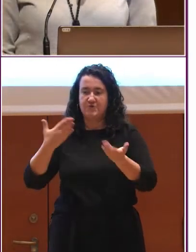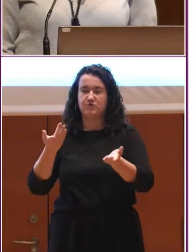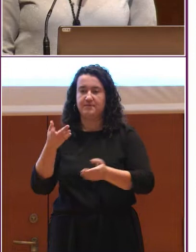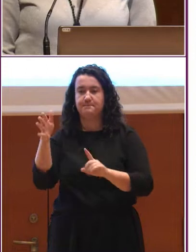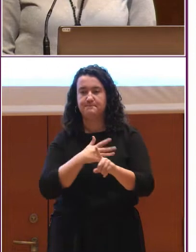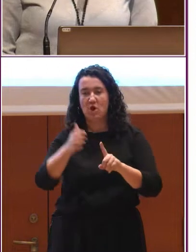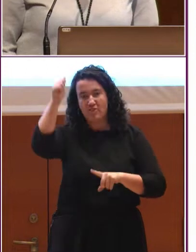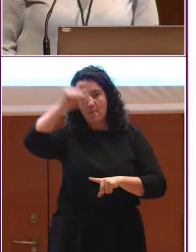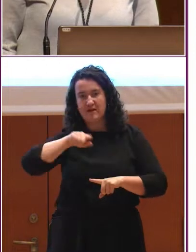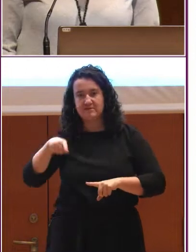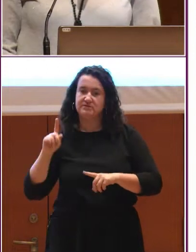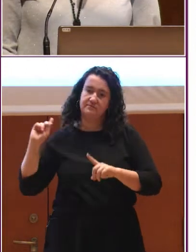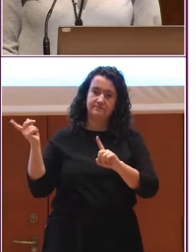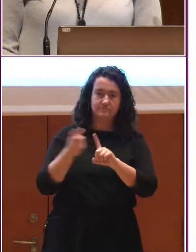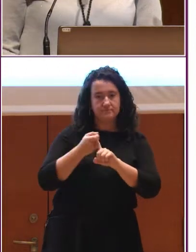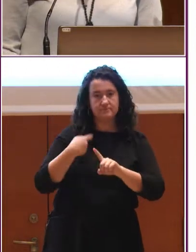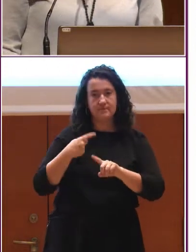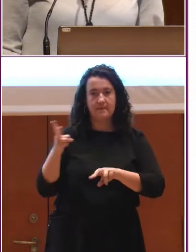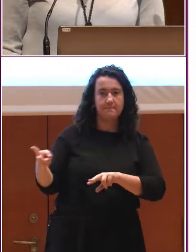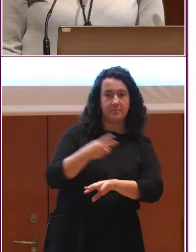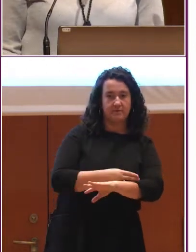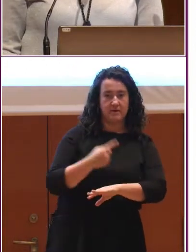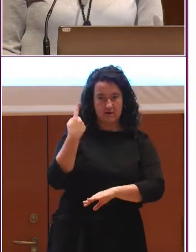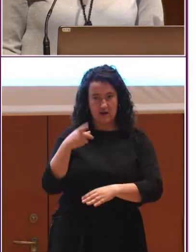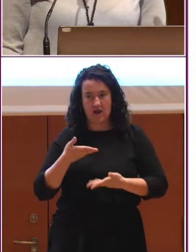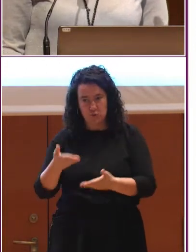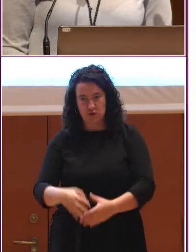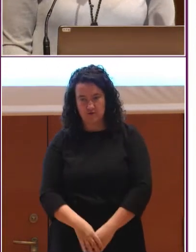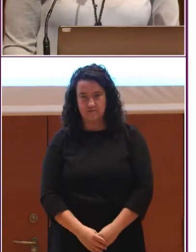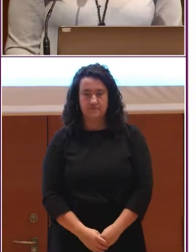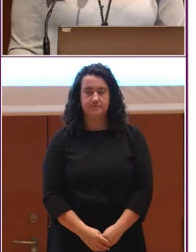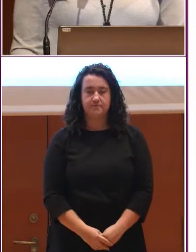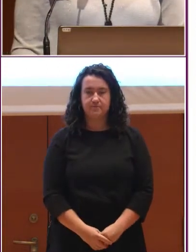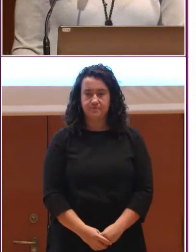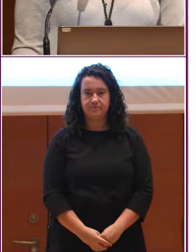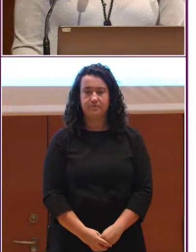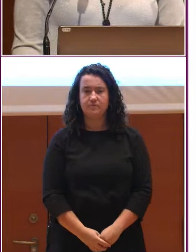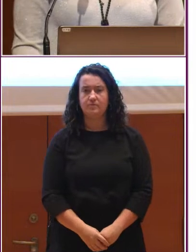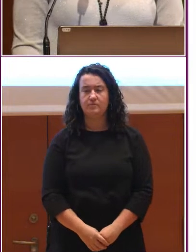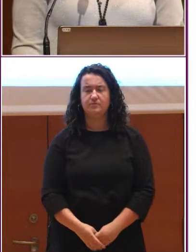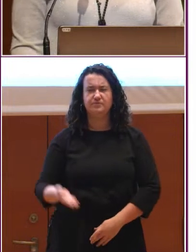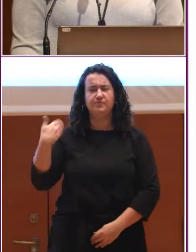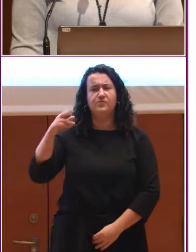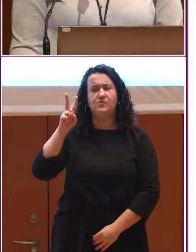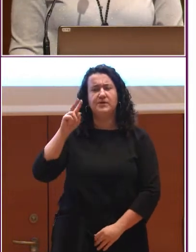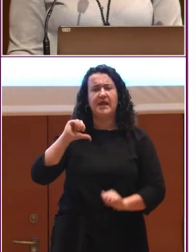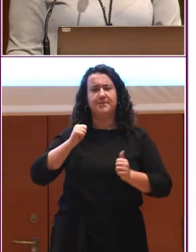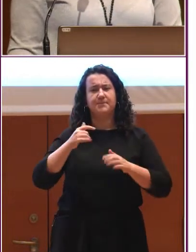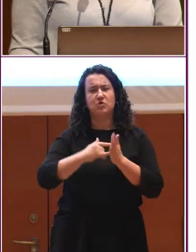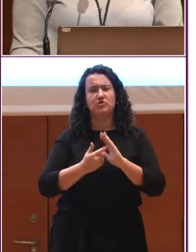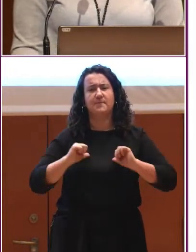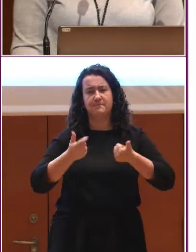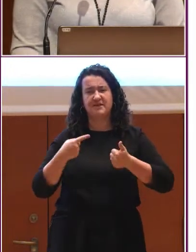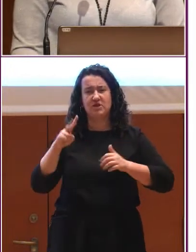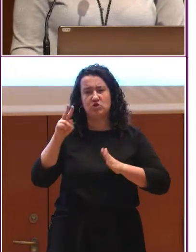para detectar y prevenir la violencia machista contra las mujeres mayores de 65 años o para ayudar en